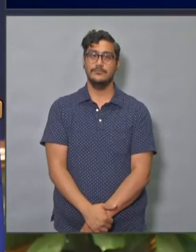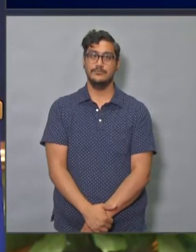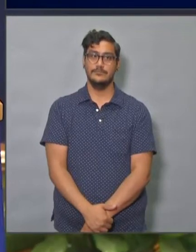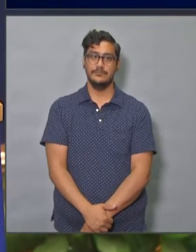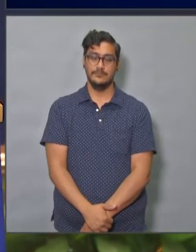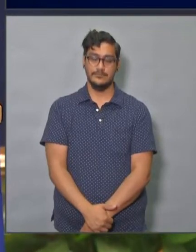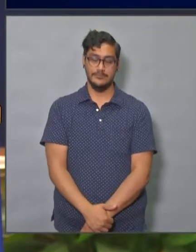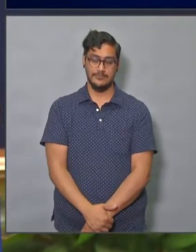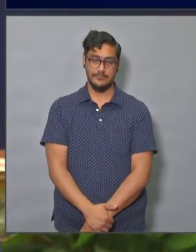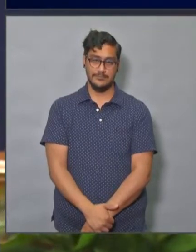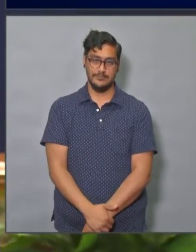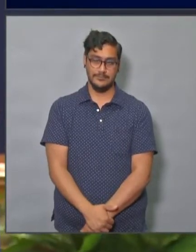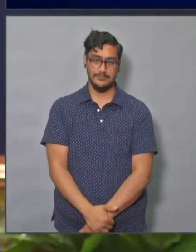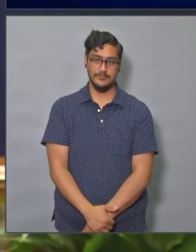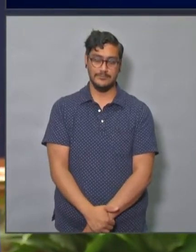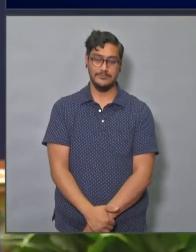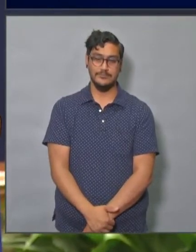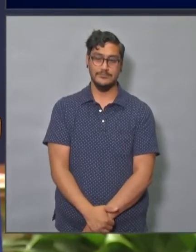Okay.